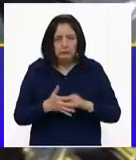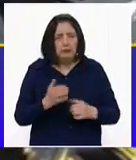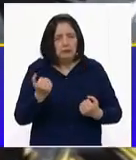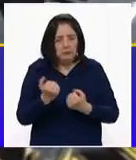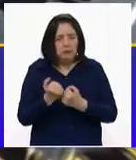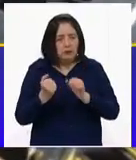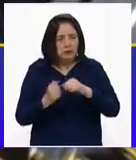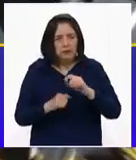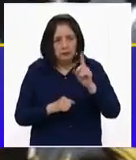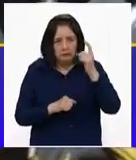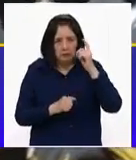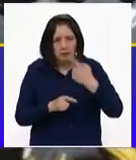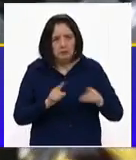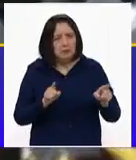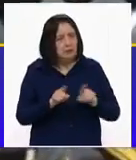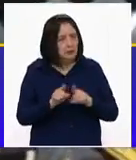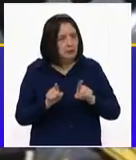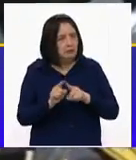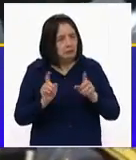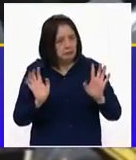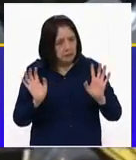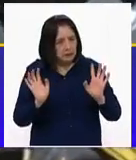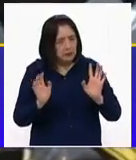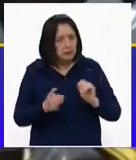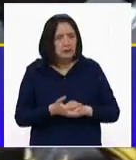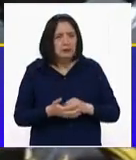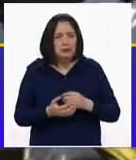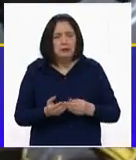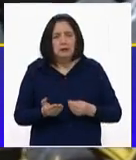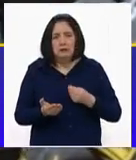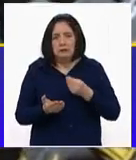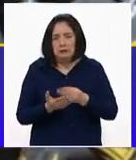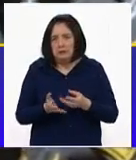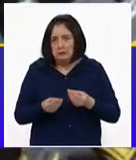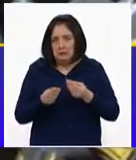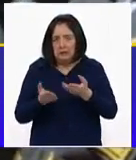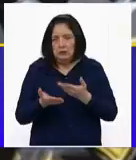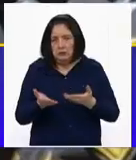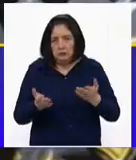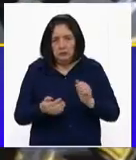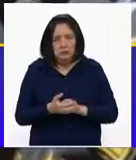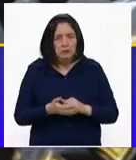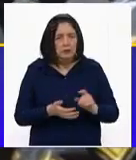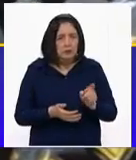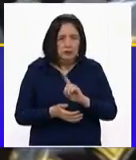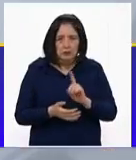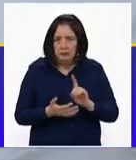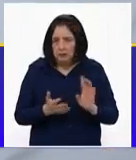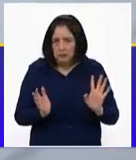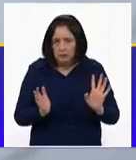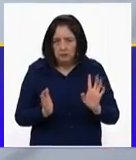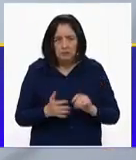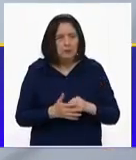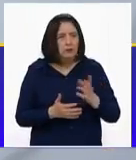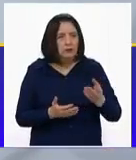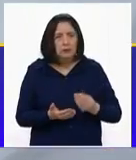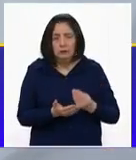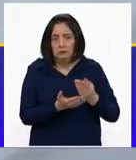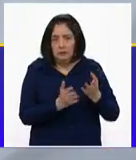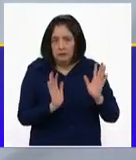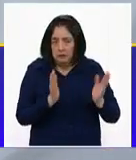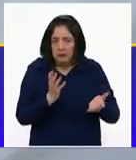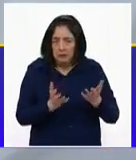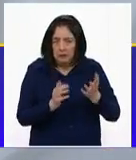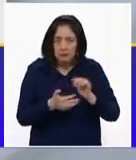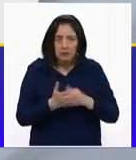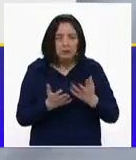políticamente, ¿no?, pero además ofreciéndoles cosas que no corresponden. Dichos ofrecimientos